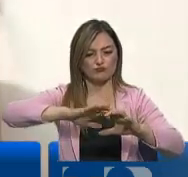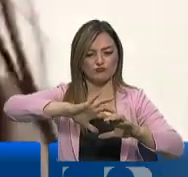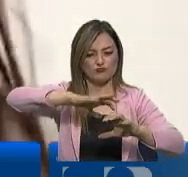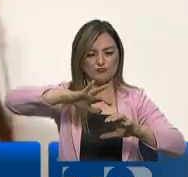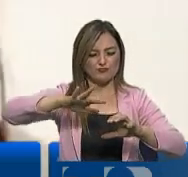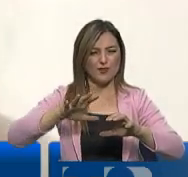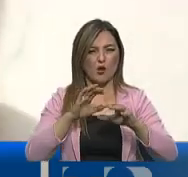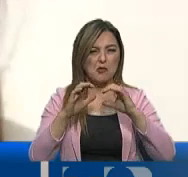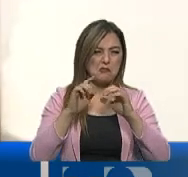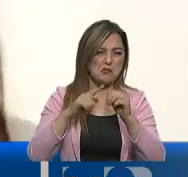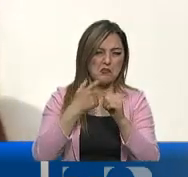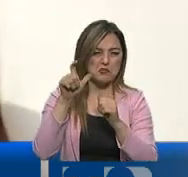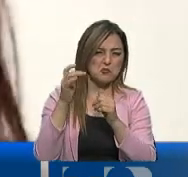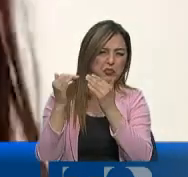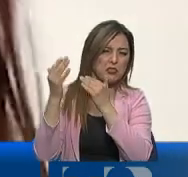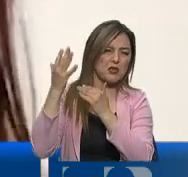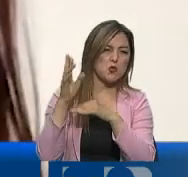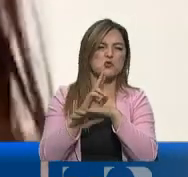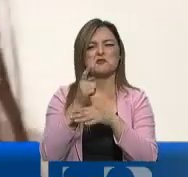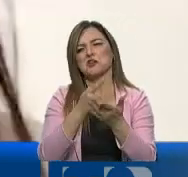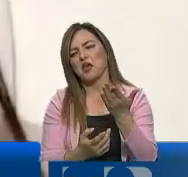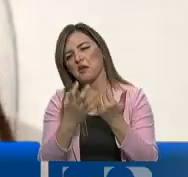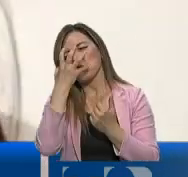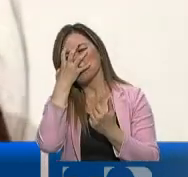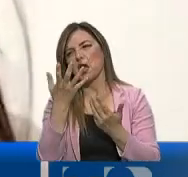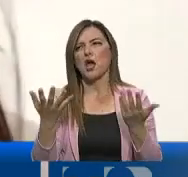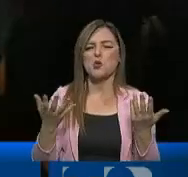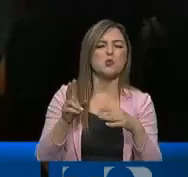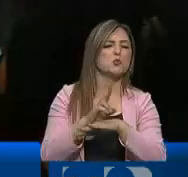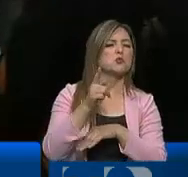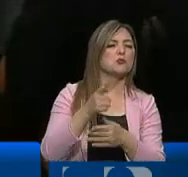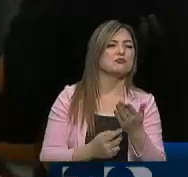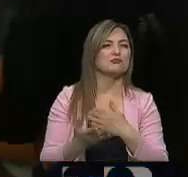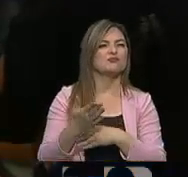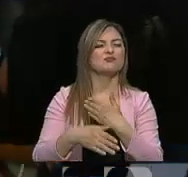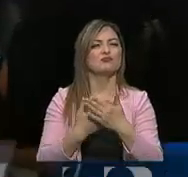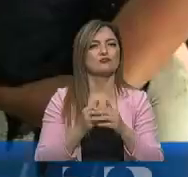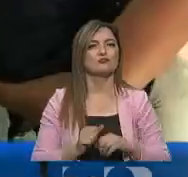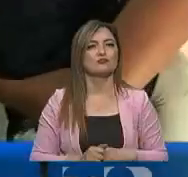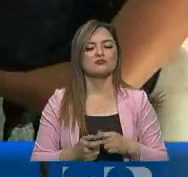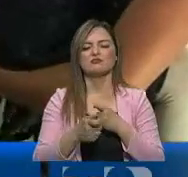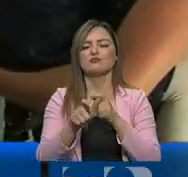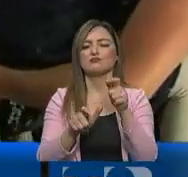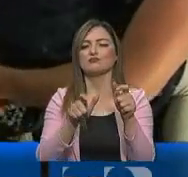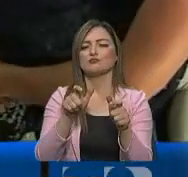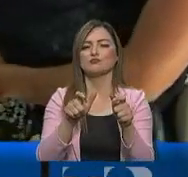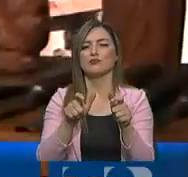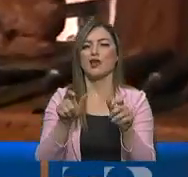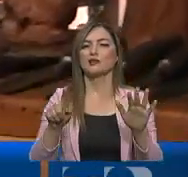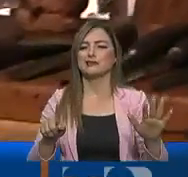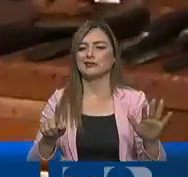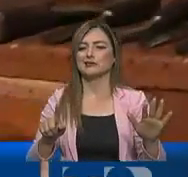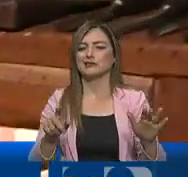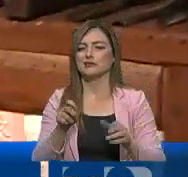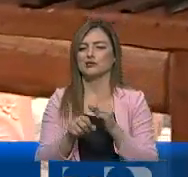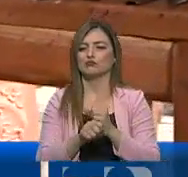los primeros personajes, para qué se utilizaban máscaras, por qué se utilizan. Este taller está dirigido para personas a partir de los 6 años